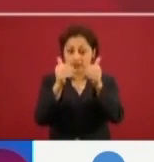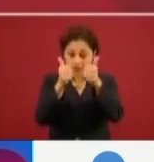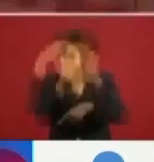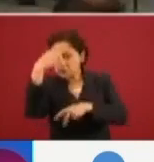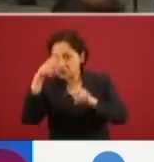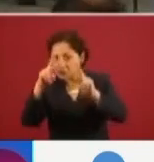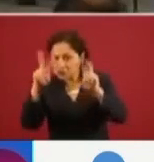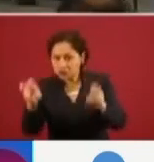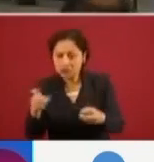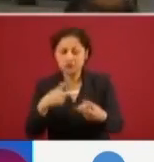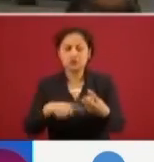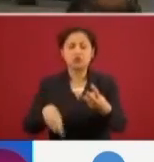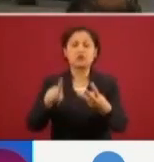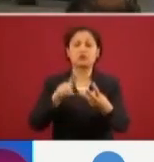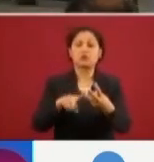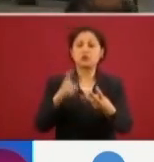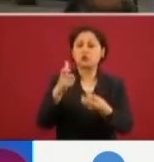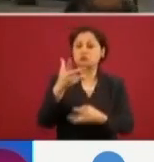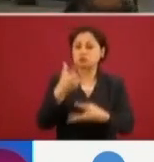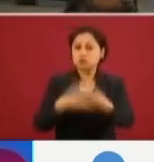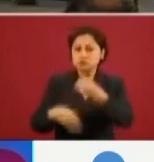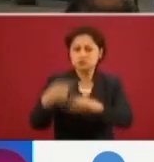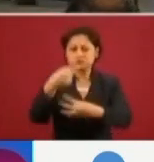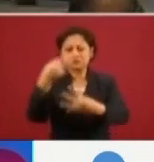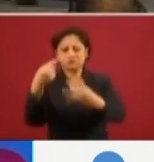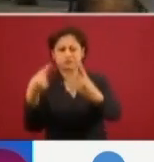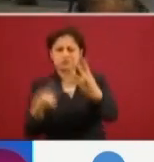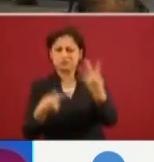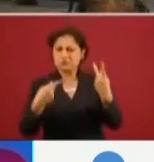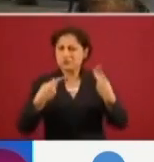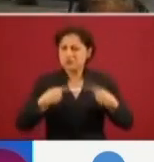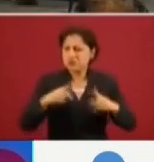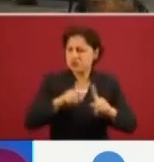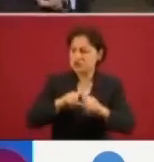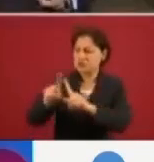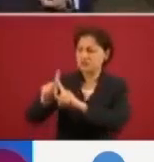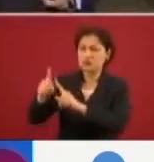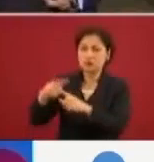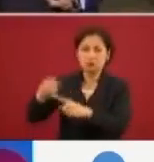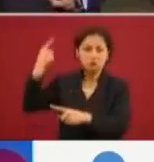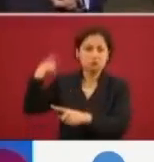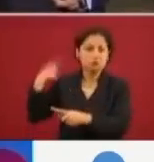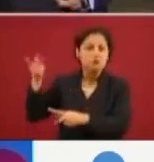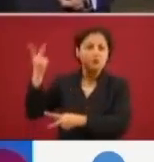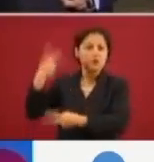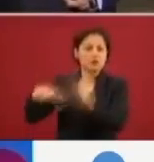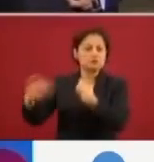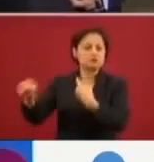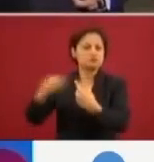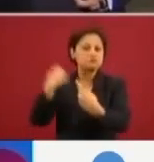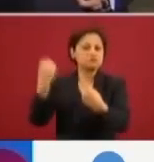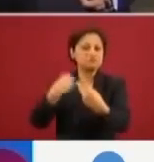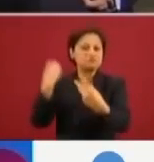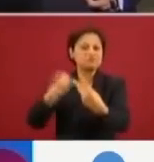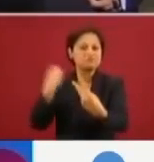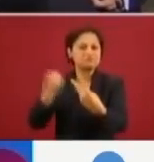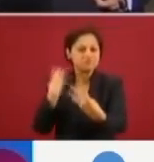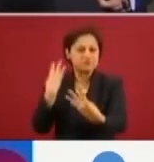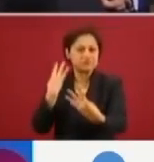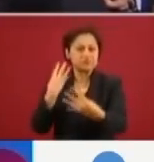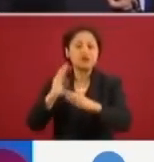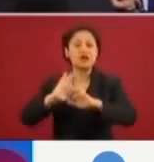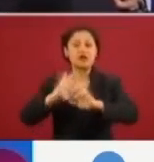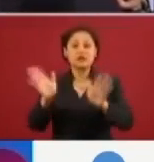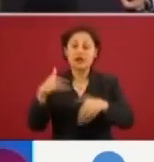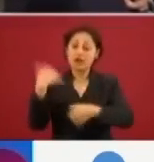a hospitales privados a partir de la firma del convenio entre Federación y hospitales privados para